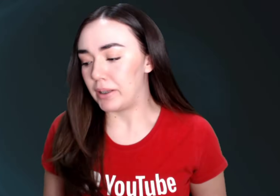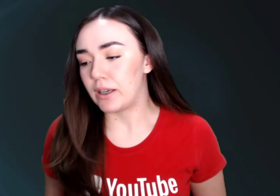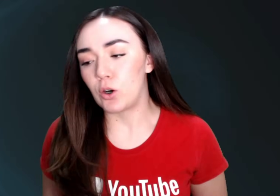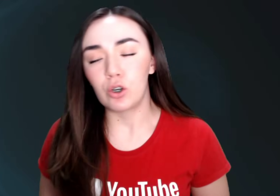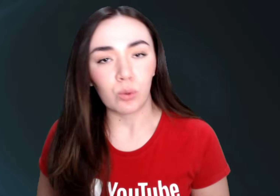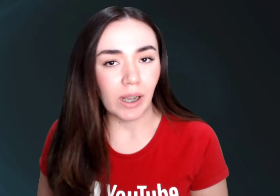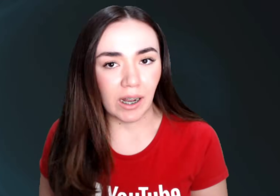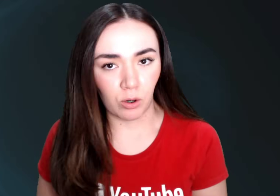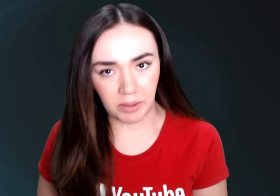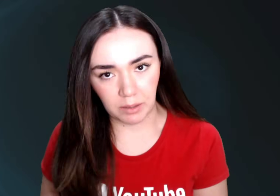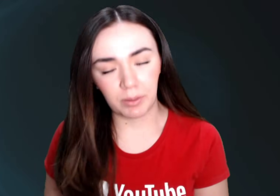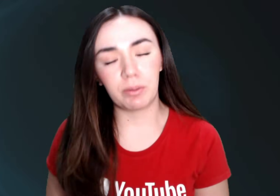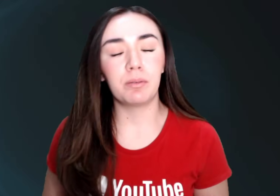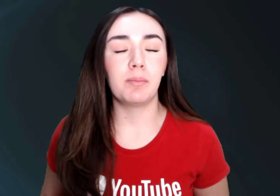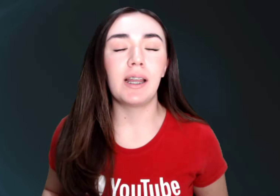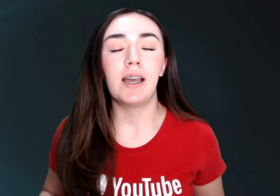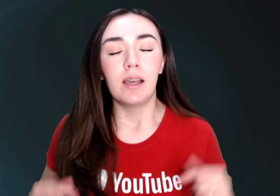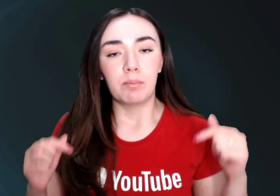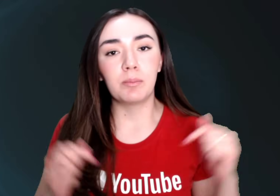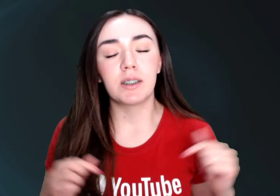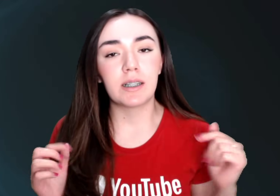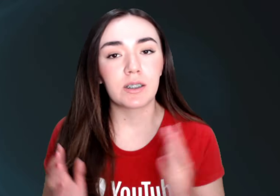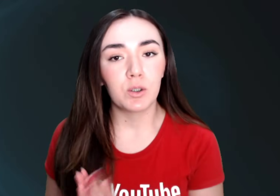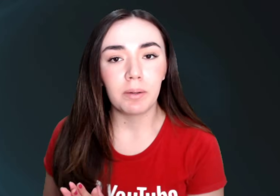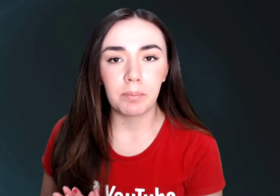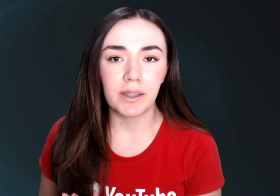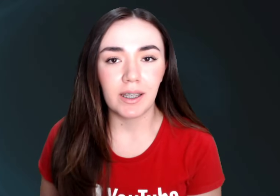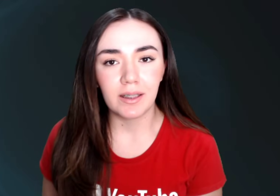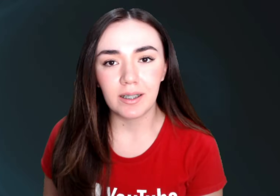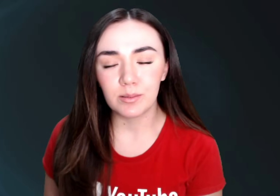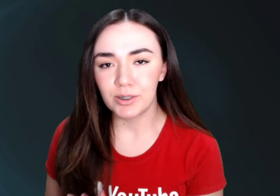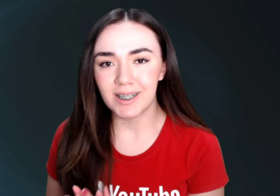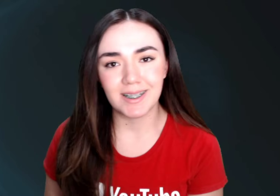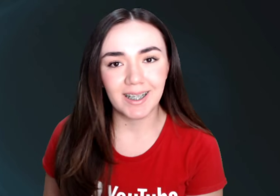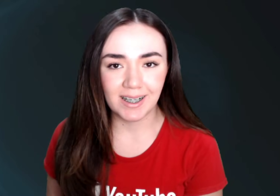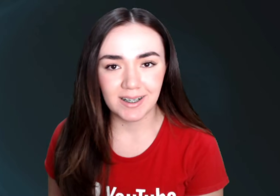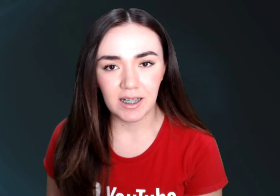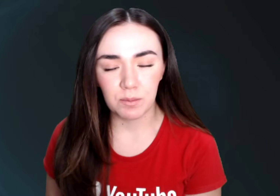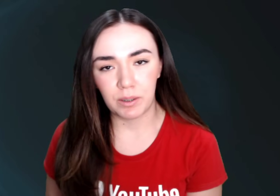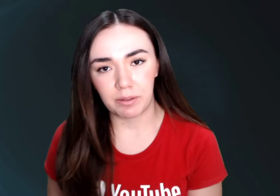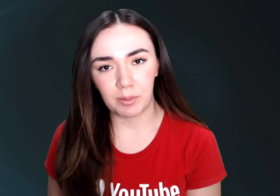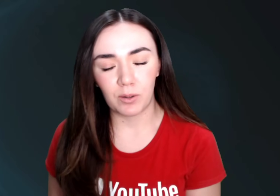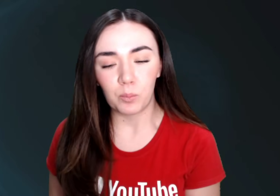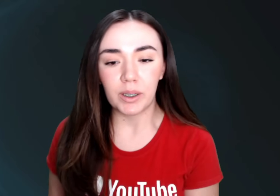pueblo de México nunca olvida. Pero bueno, familia, vamos a estar súper pendientes. Muchas